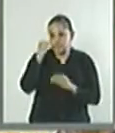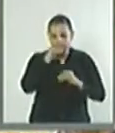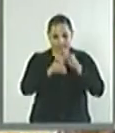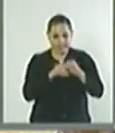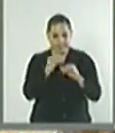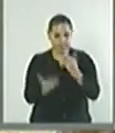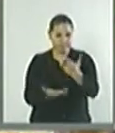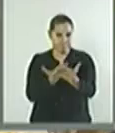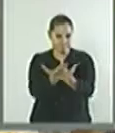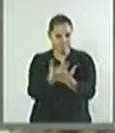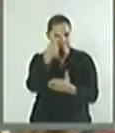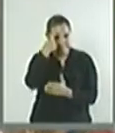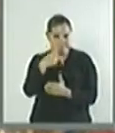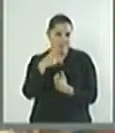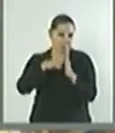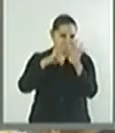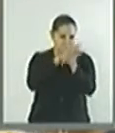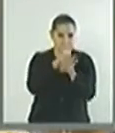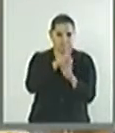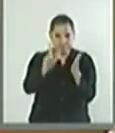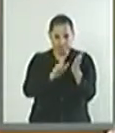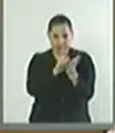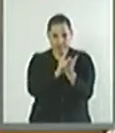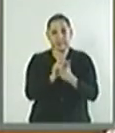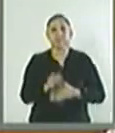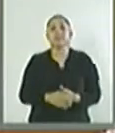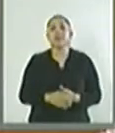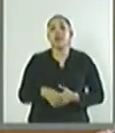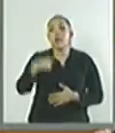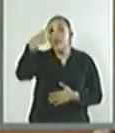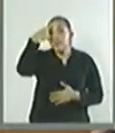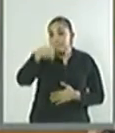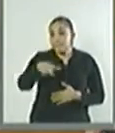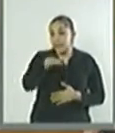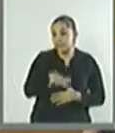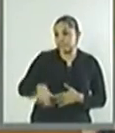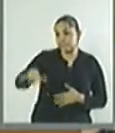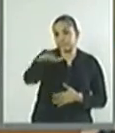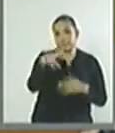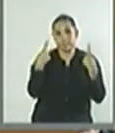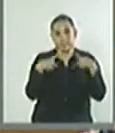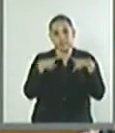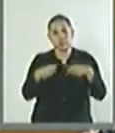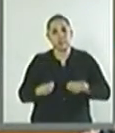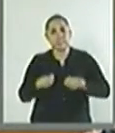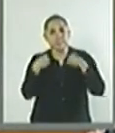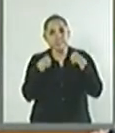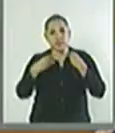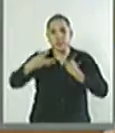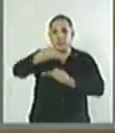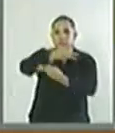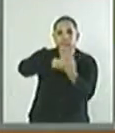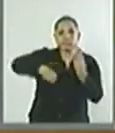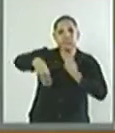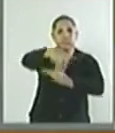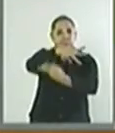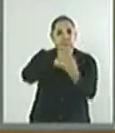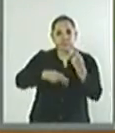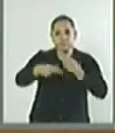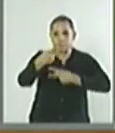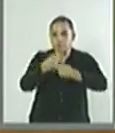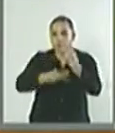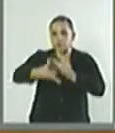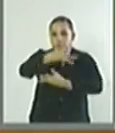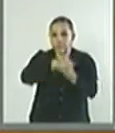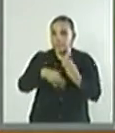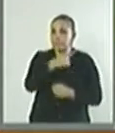y compañeros legisladores, para que el desarrollo humano sea sustentable, este debe ser compatible con el respeto al medio ambiente.